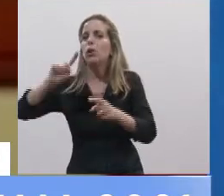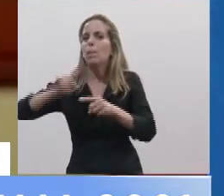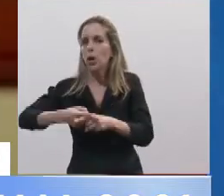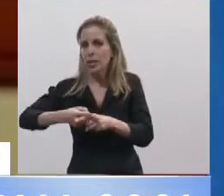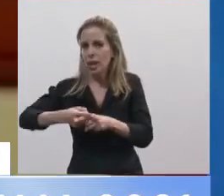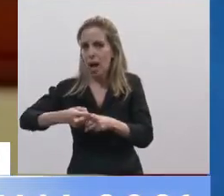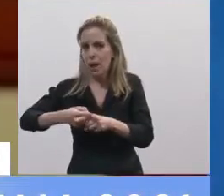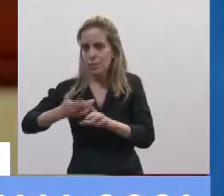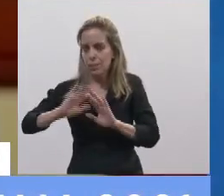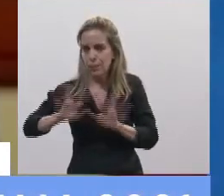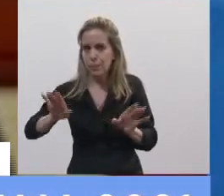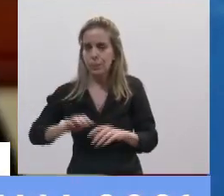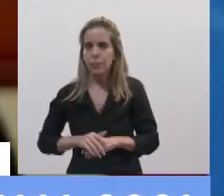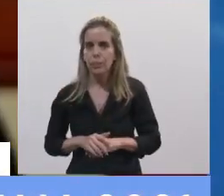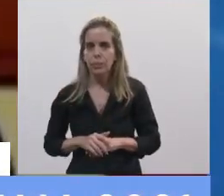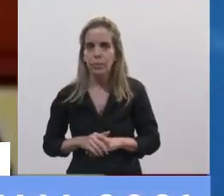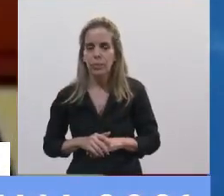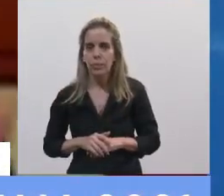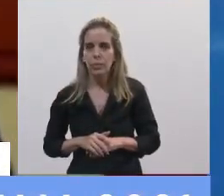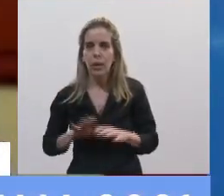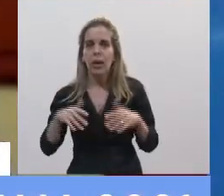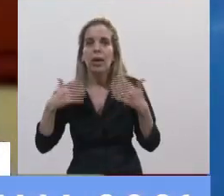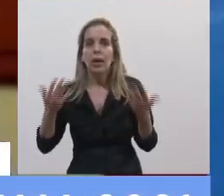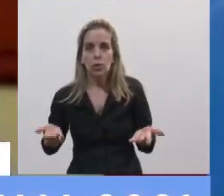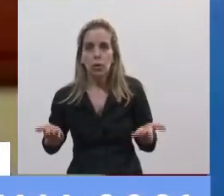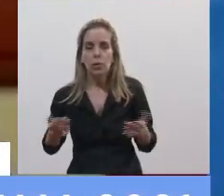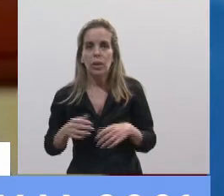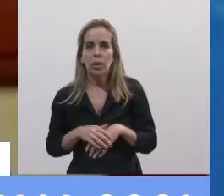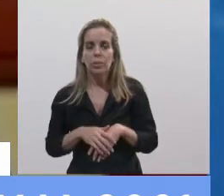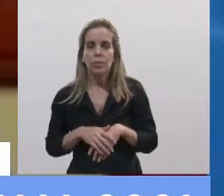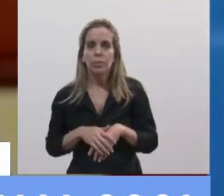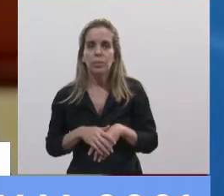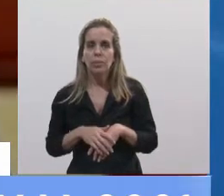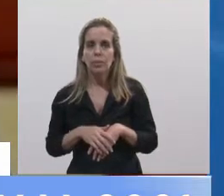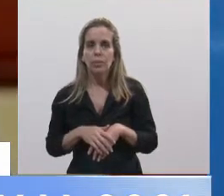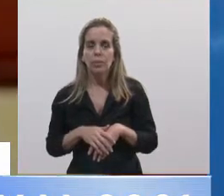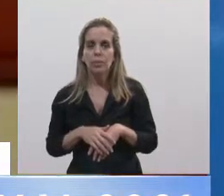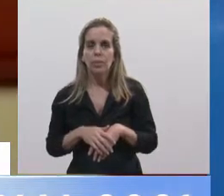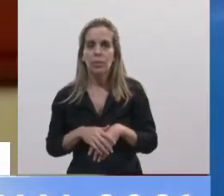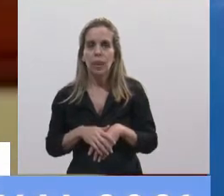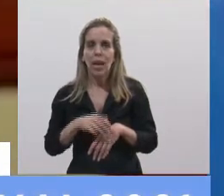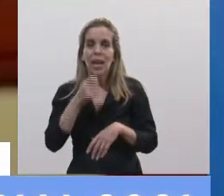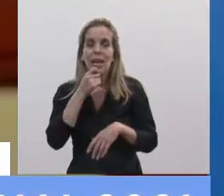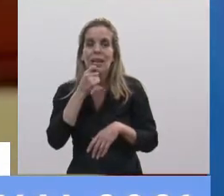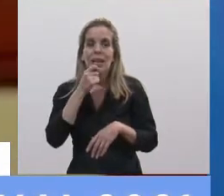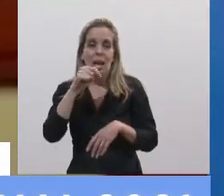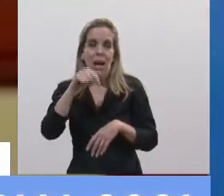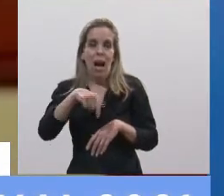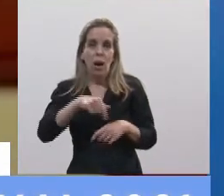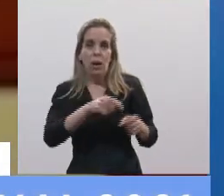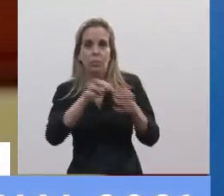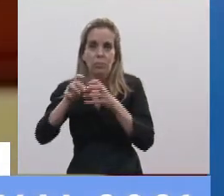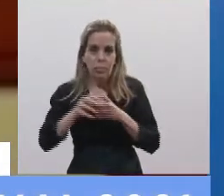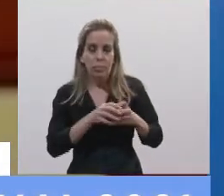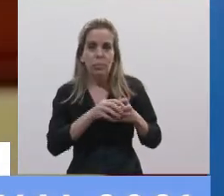aquellos fundamentos. Entonces, si esos eran los argumentos, en verdad, al tener el tratamiento de este